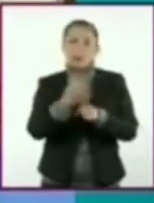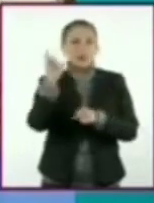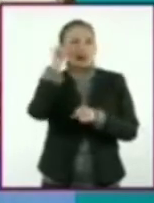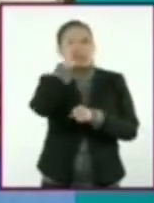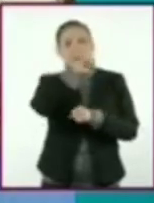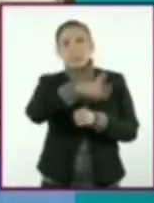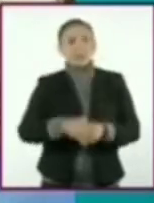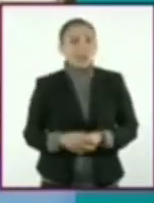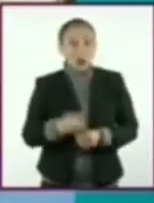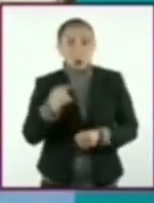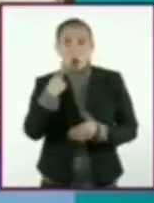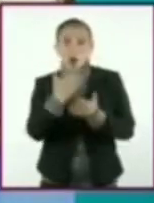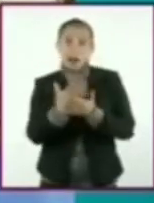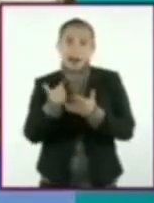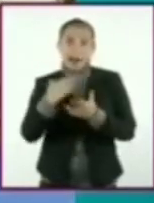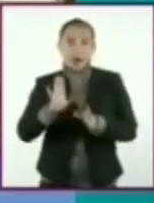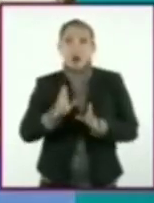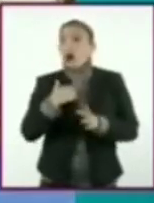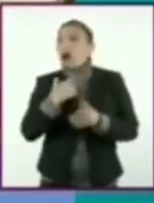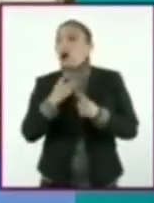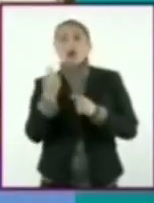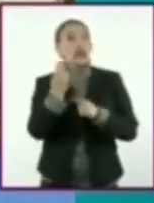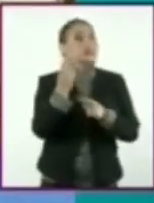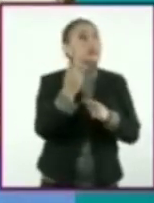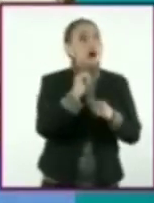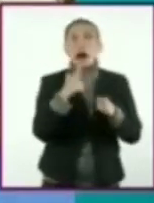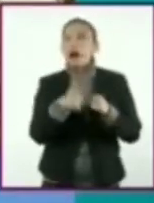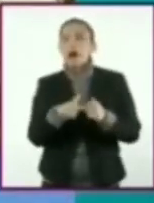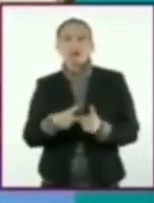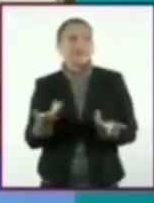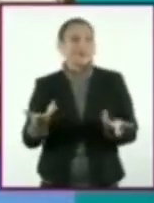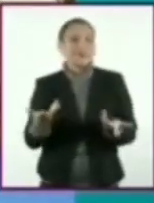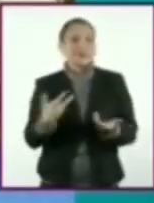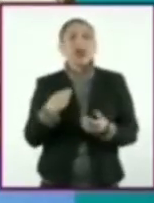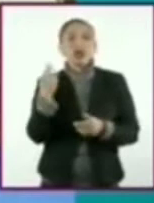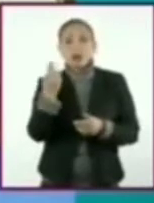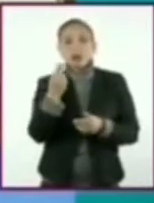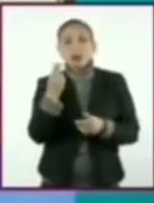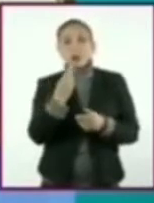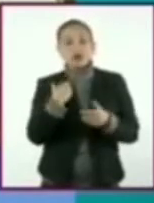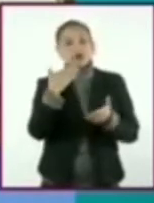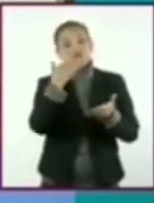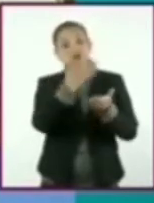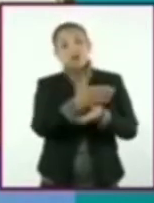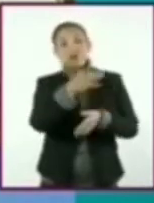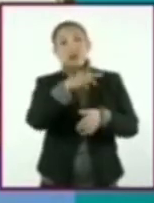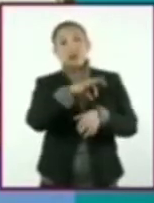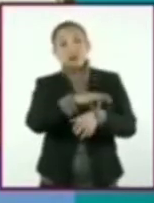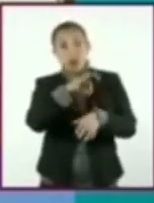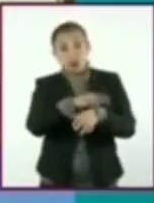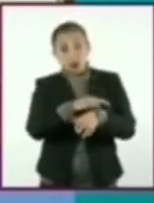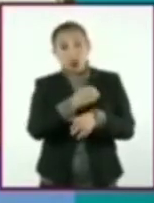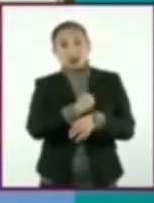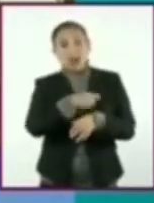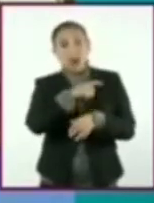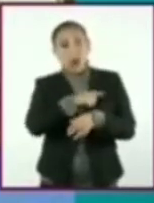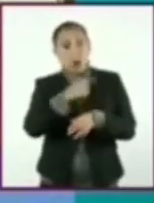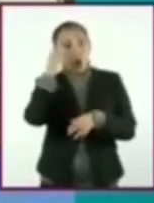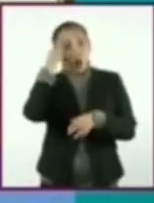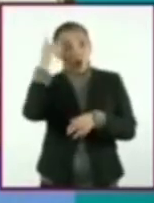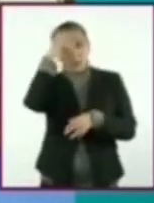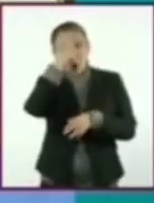de detenerlo, más que con una conducta adictiva o con algún trastorno. Entonces, acceder a los servicios de salud mental, de